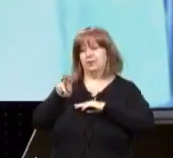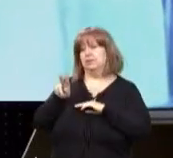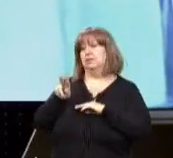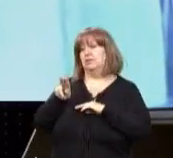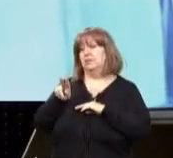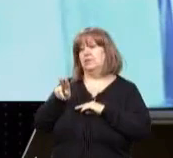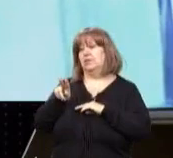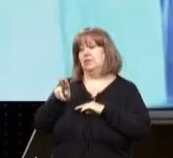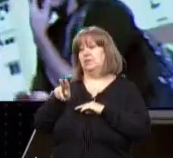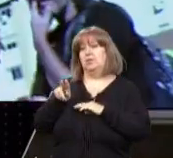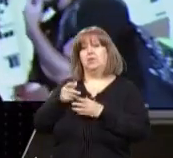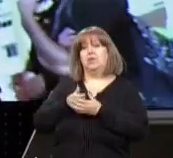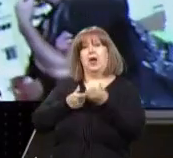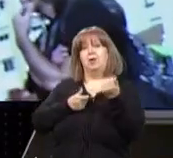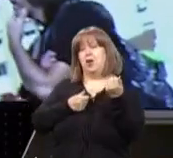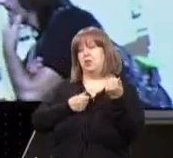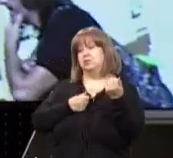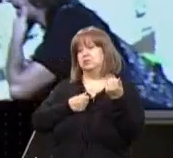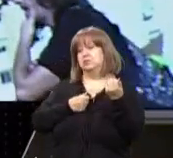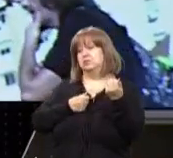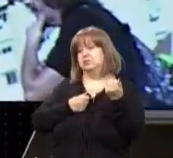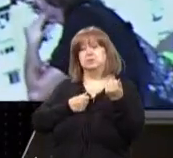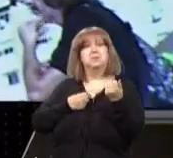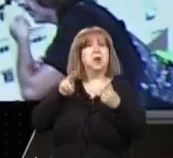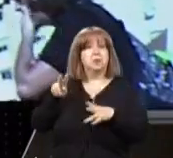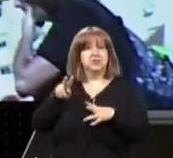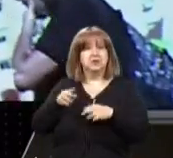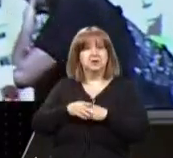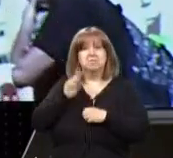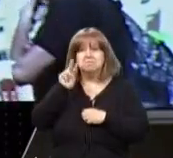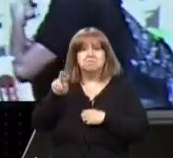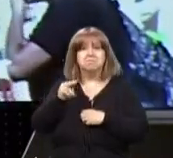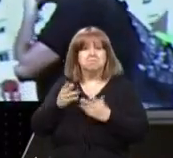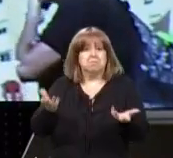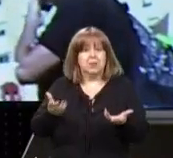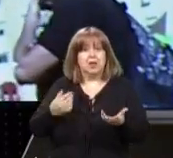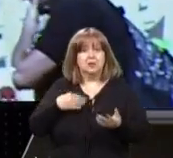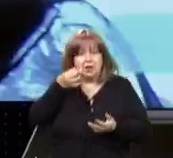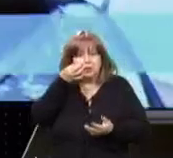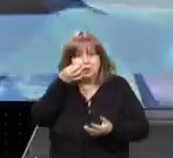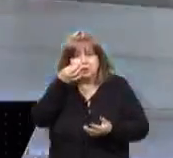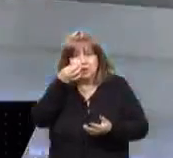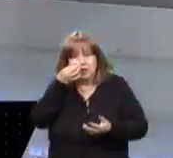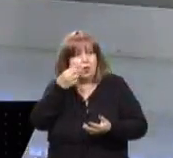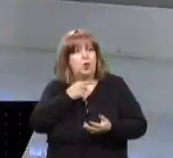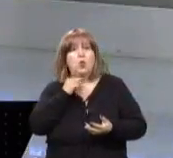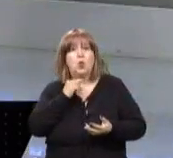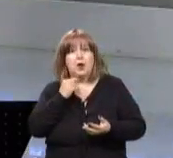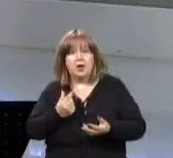armado presenciaba las torturas? Lo han denunciado gran cantidad de testigos. ¿Y se fue a Italia en algún